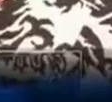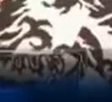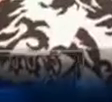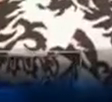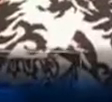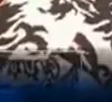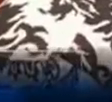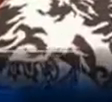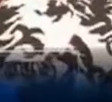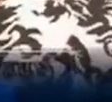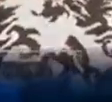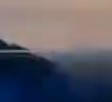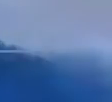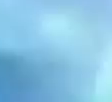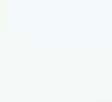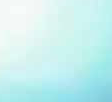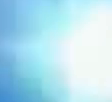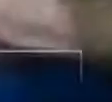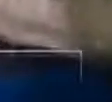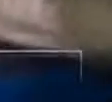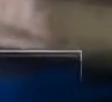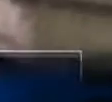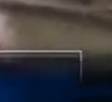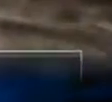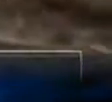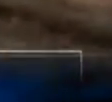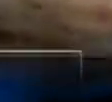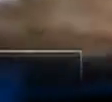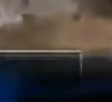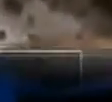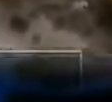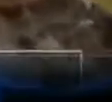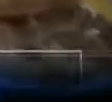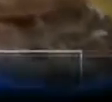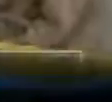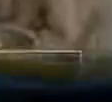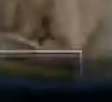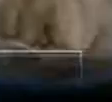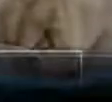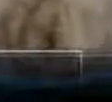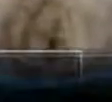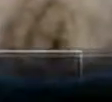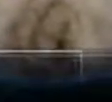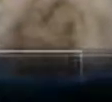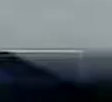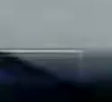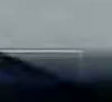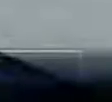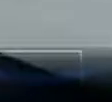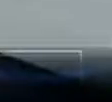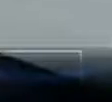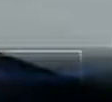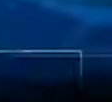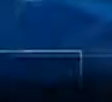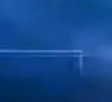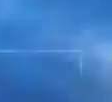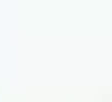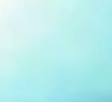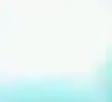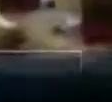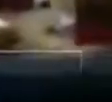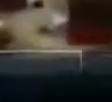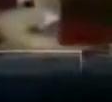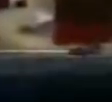de anteproyectos de Hábitat 3. Atún del Ecuador será el sello distintivo del marisco ecuatoriano en el mercado